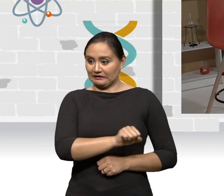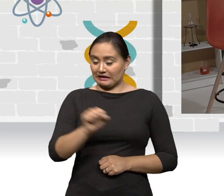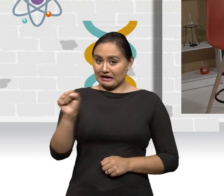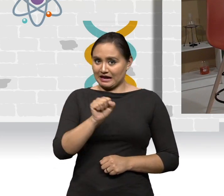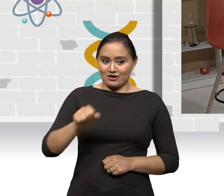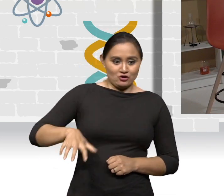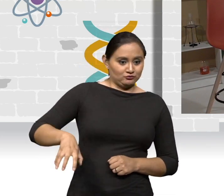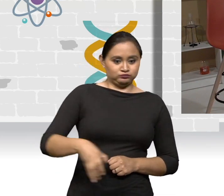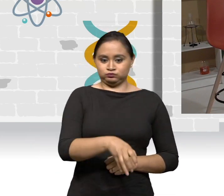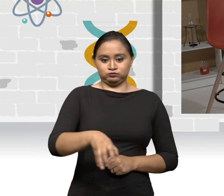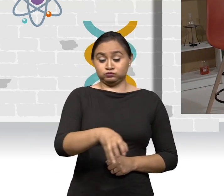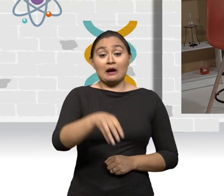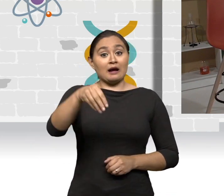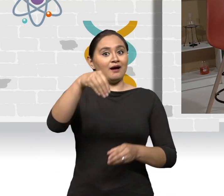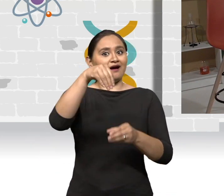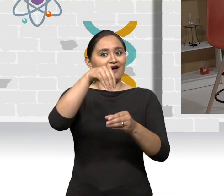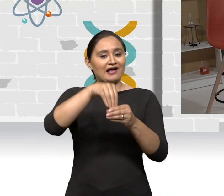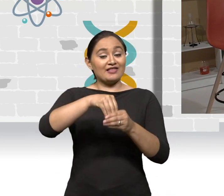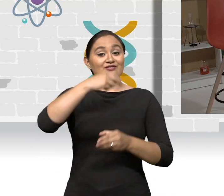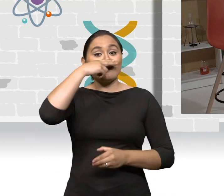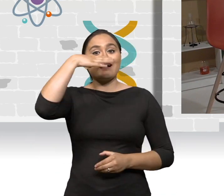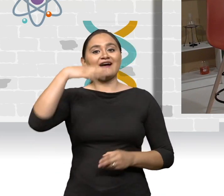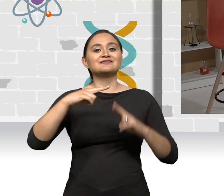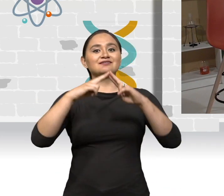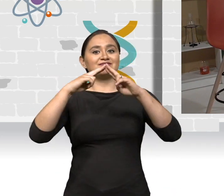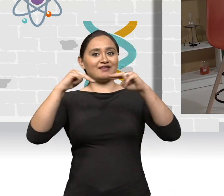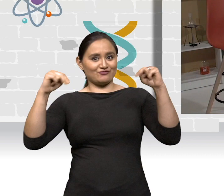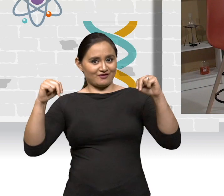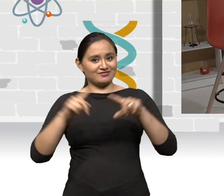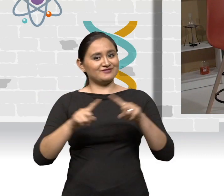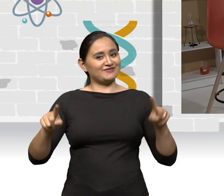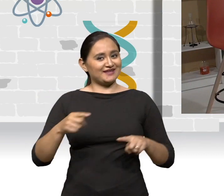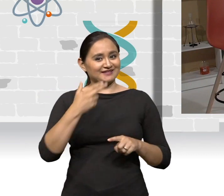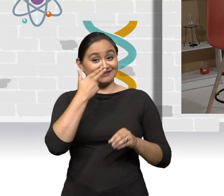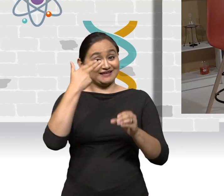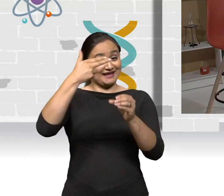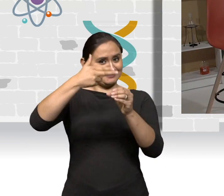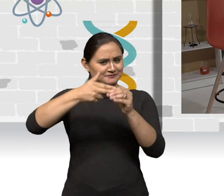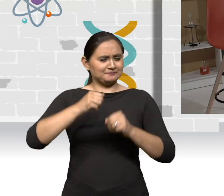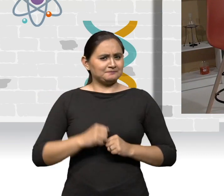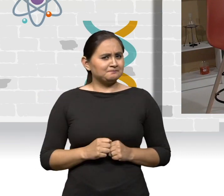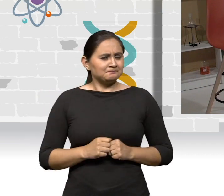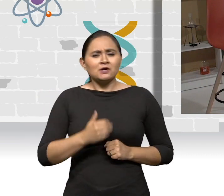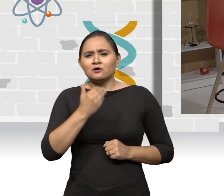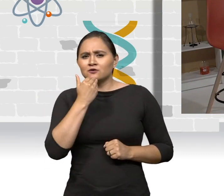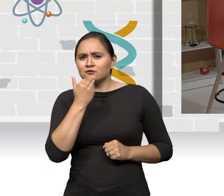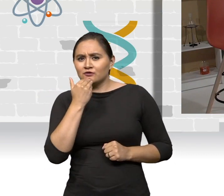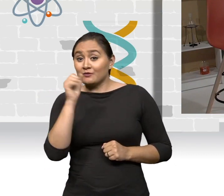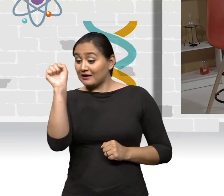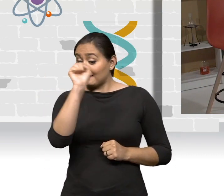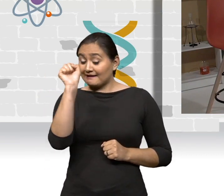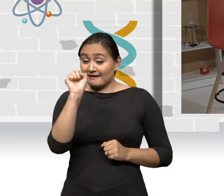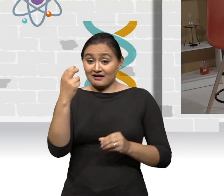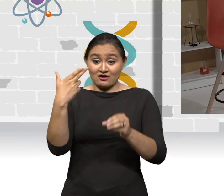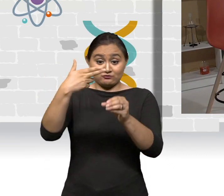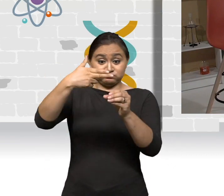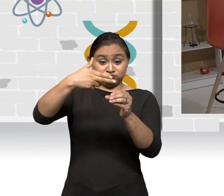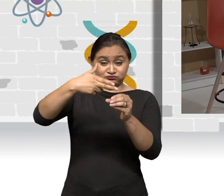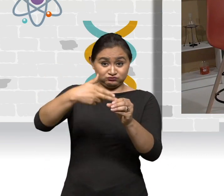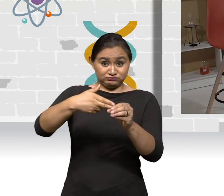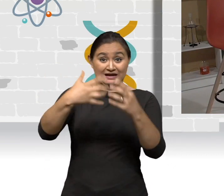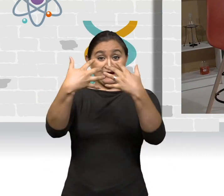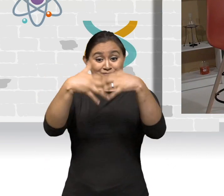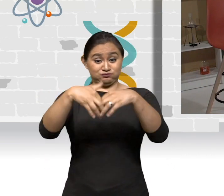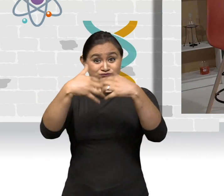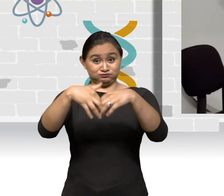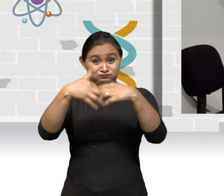real que funciona con gas natural en lugar de gasolina? Para incorporar el gas en los autos, agregan de 2 a 4 cilindros en el